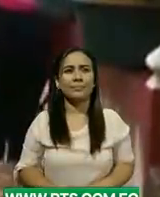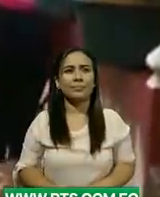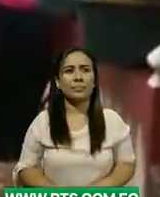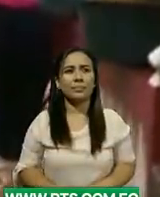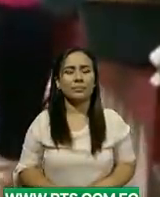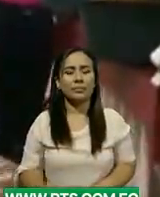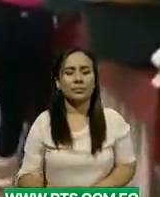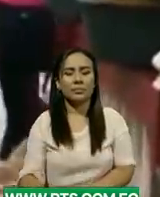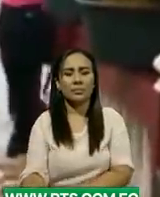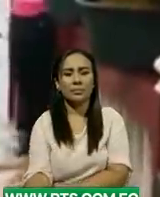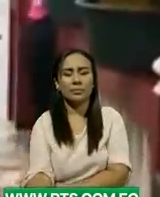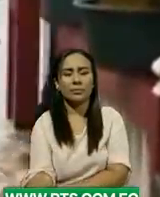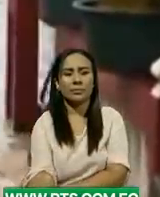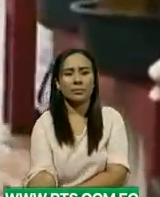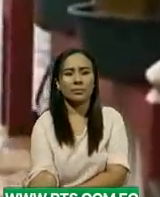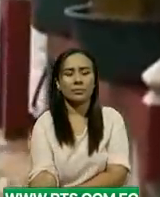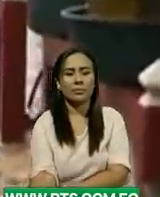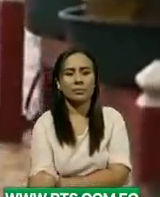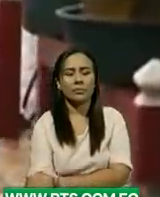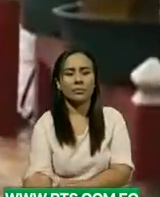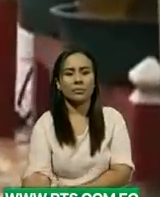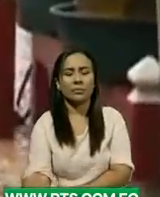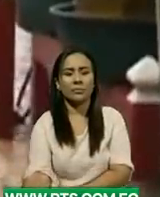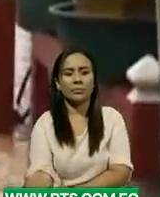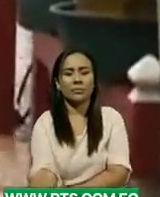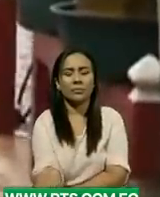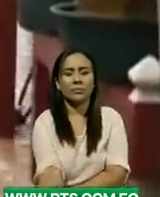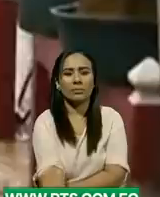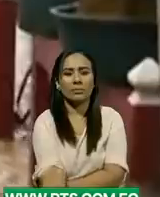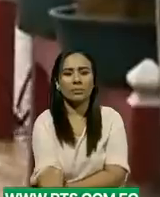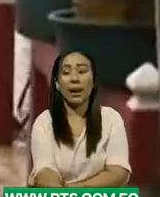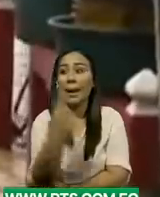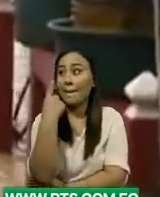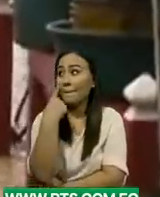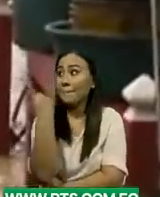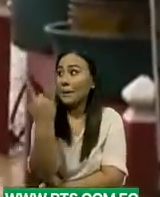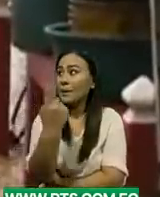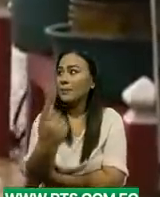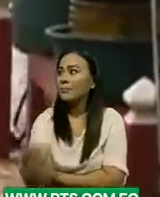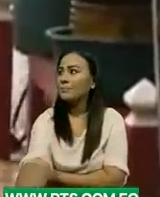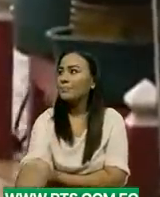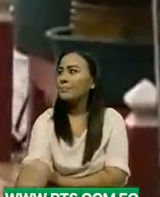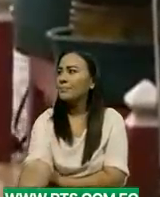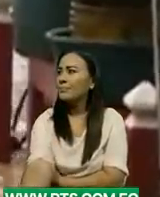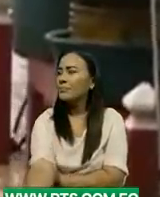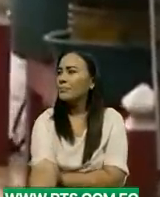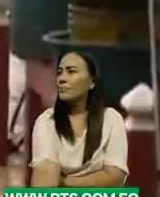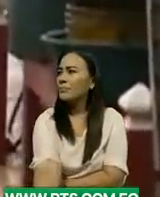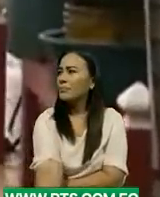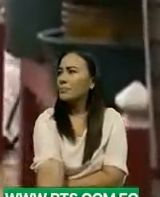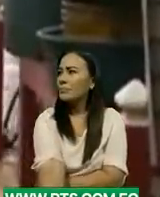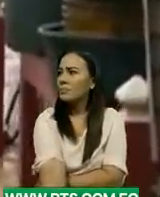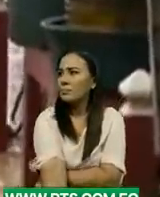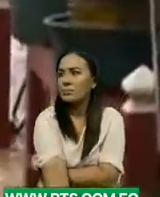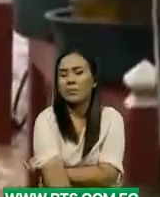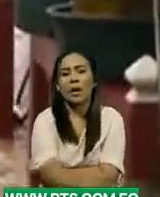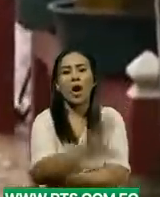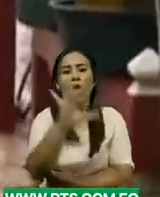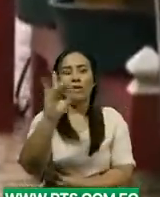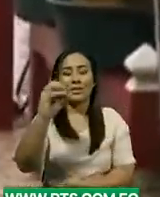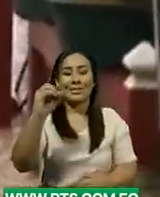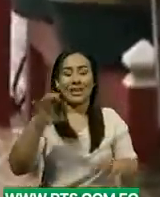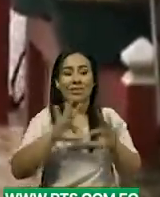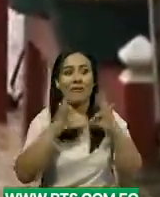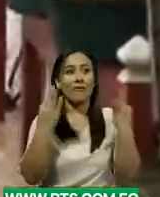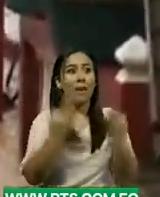Es que por ahí, el bote tiene que entrar por allá, porque por aquí. Son más de 80 familias afectadas por el desbordamiento del río Clementina